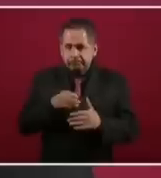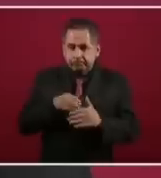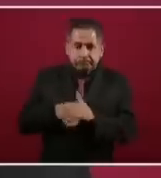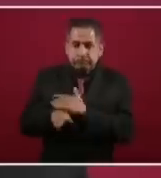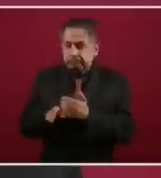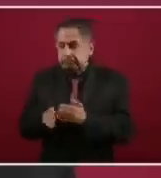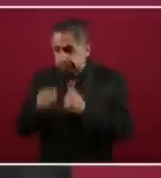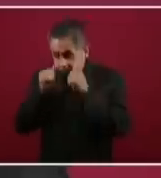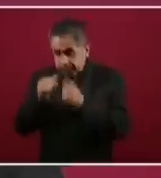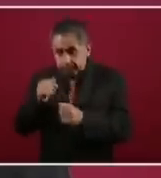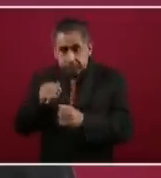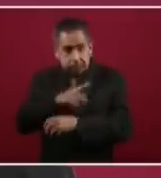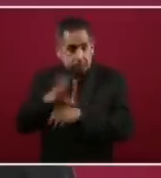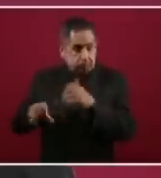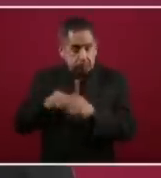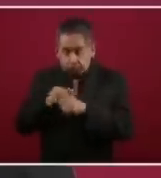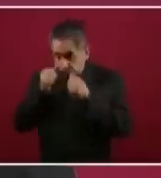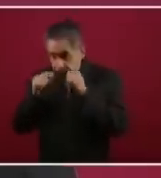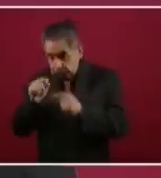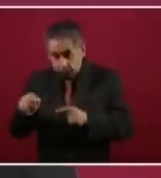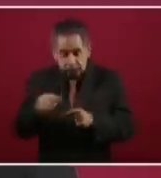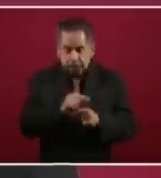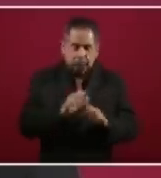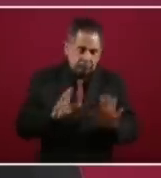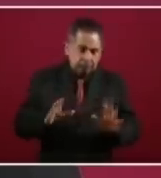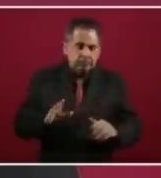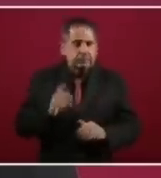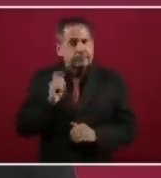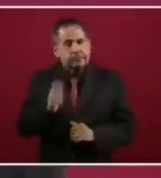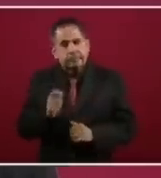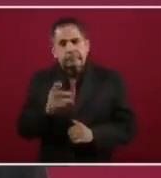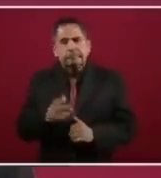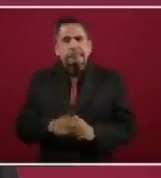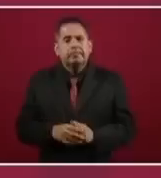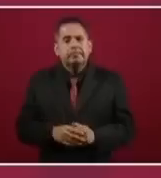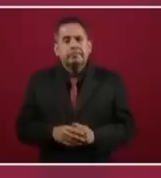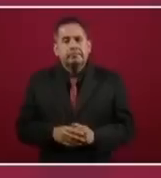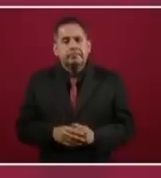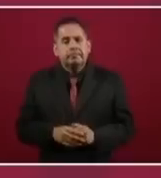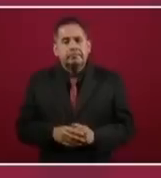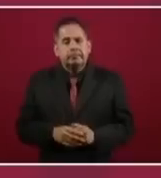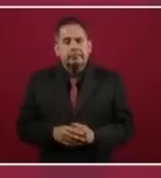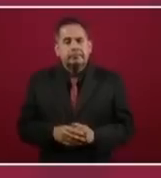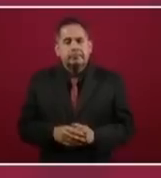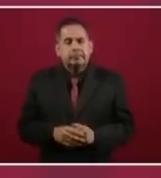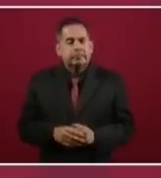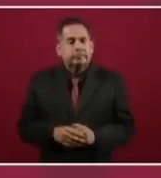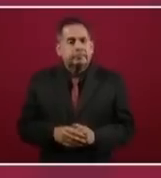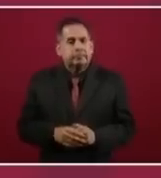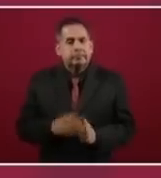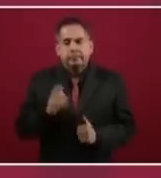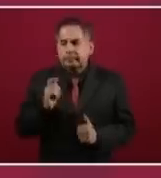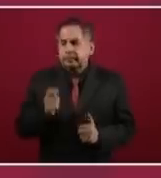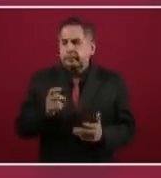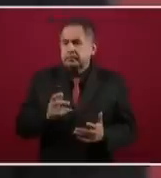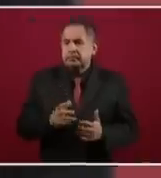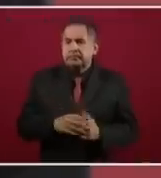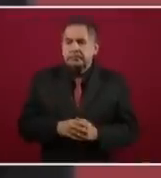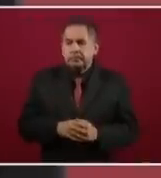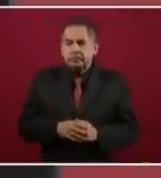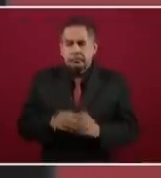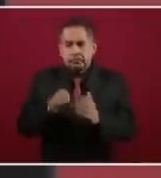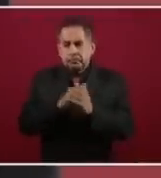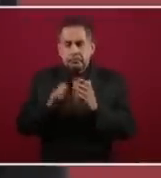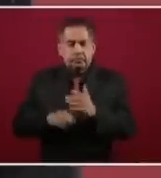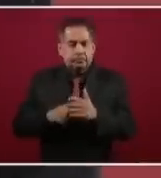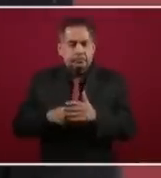atenderlo todo. Cuando hay, por